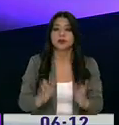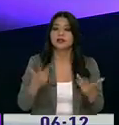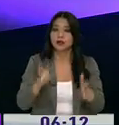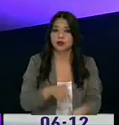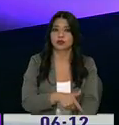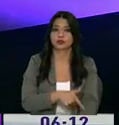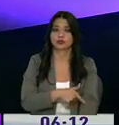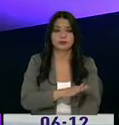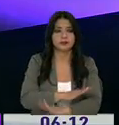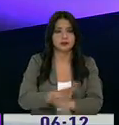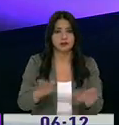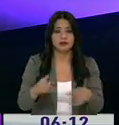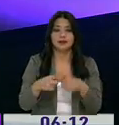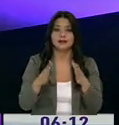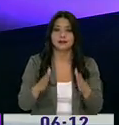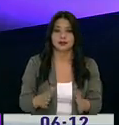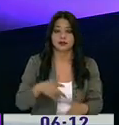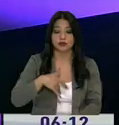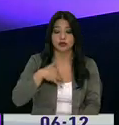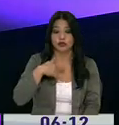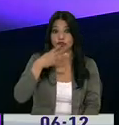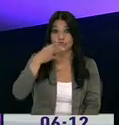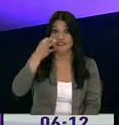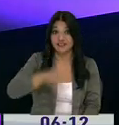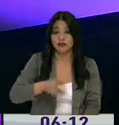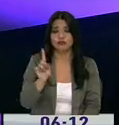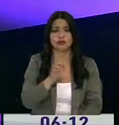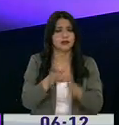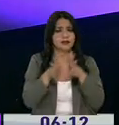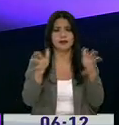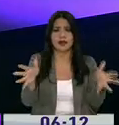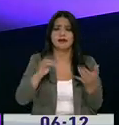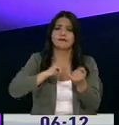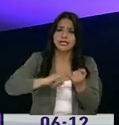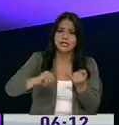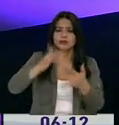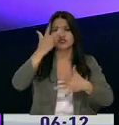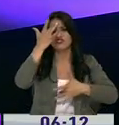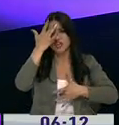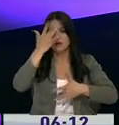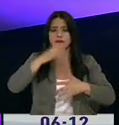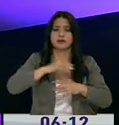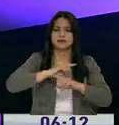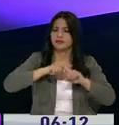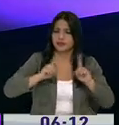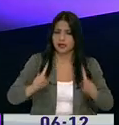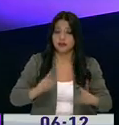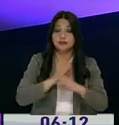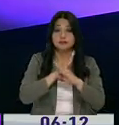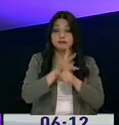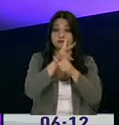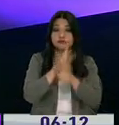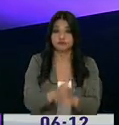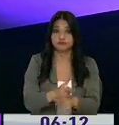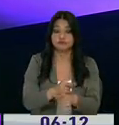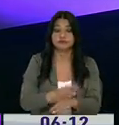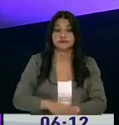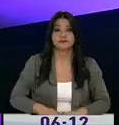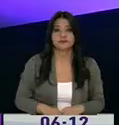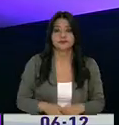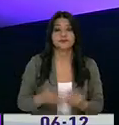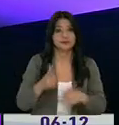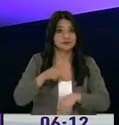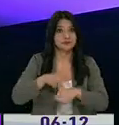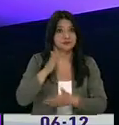quiteños, referente no solamente al COVID-19, en general, a todos los virus, y con eso nos estamos protegiendo y protegiendo a los demás. Tiempo de una